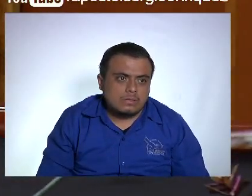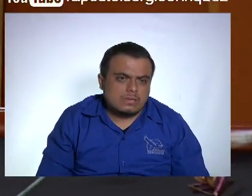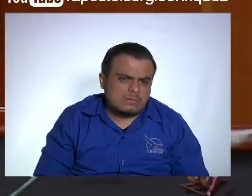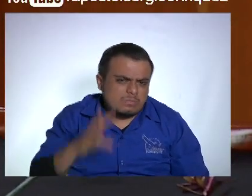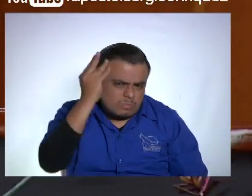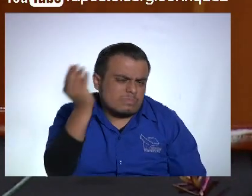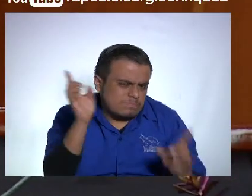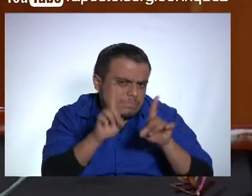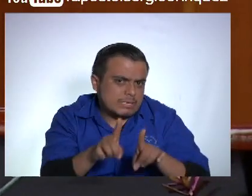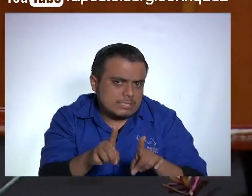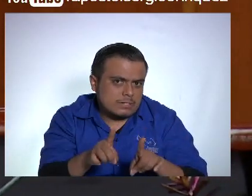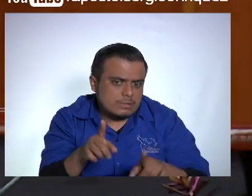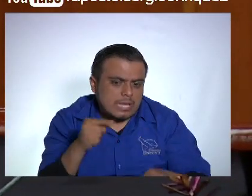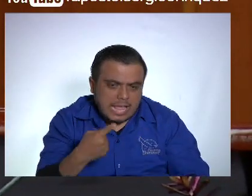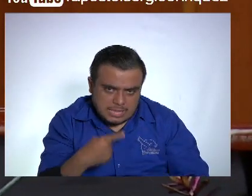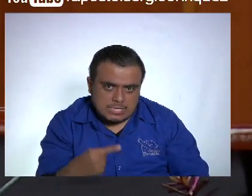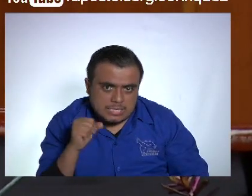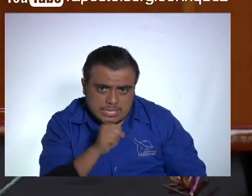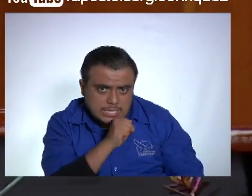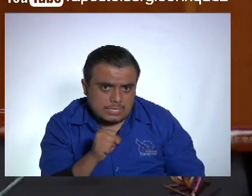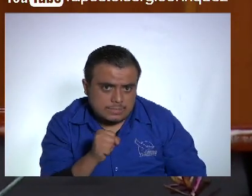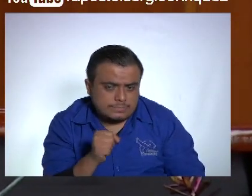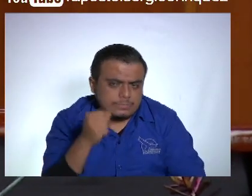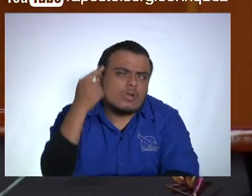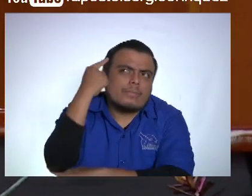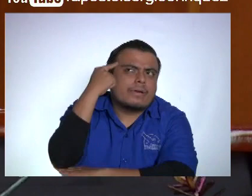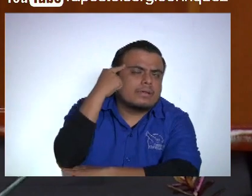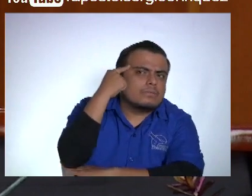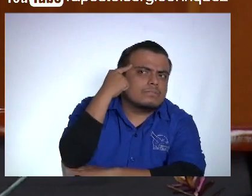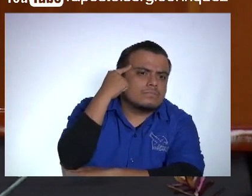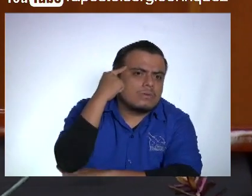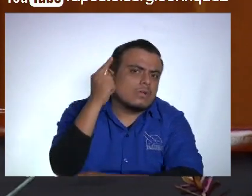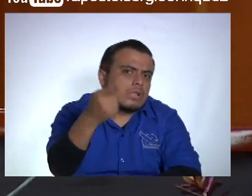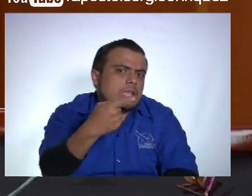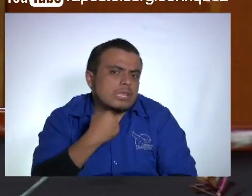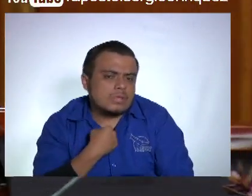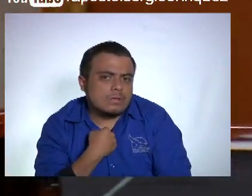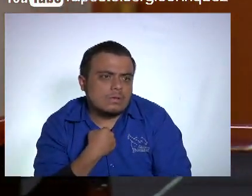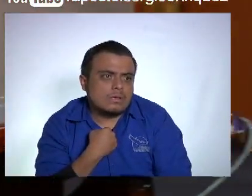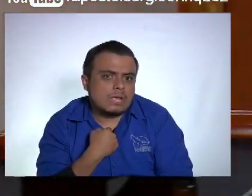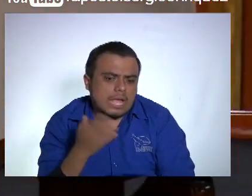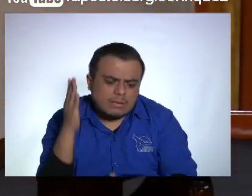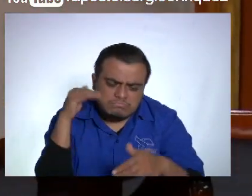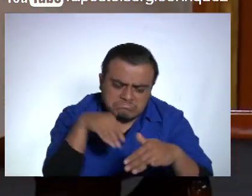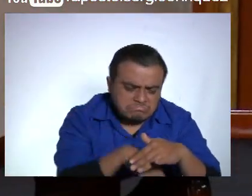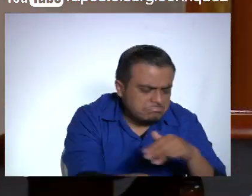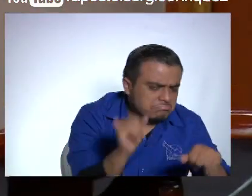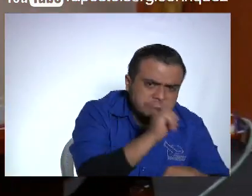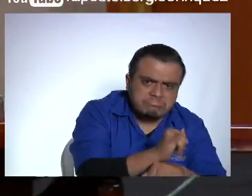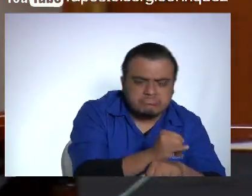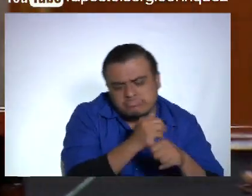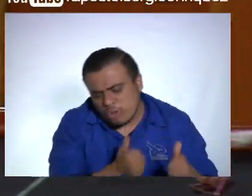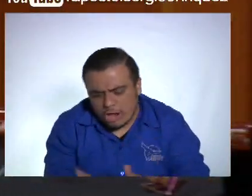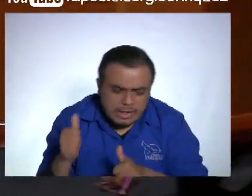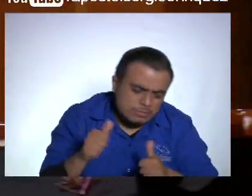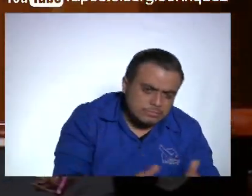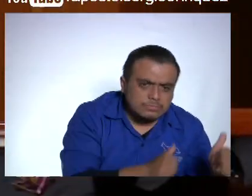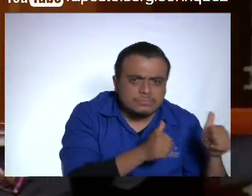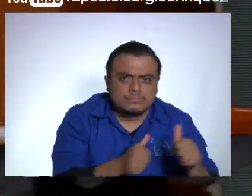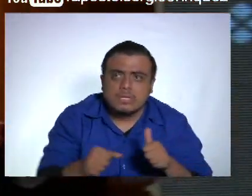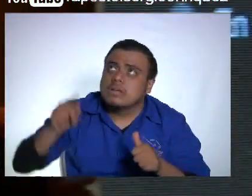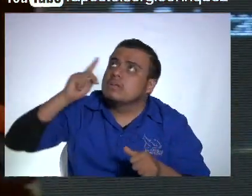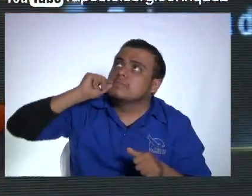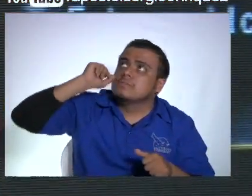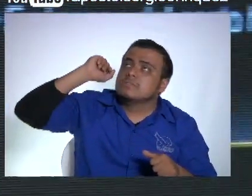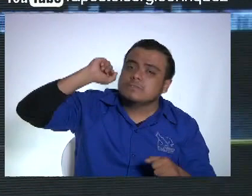ese canto? Déjeme imaginármelo. Usted y yo entramos a la iglesia, lo alabamos, y el Señor, en